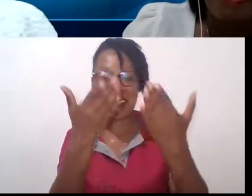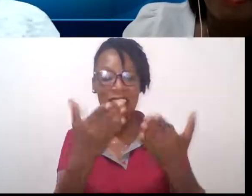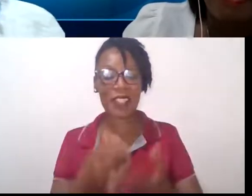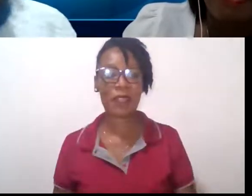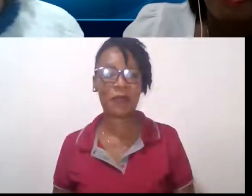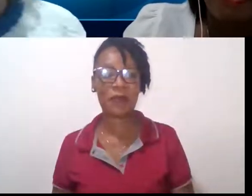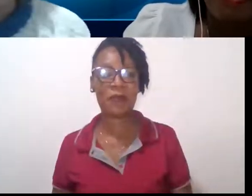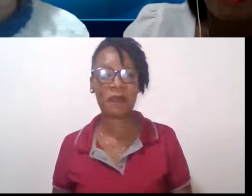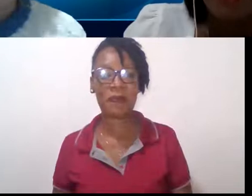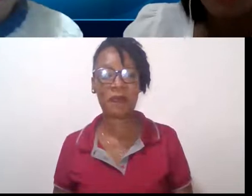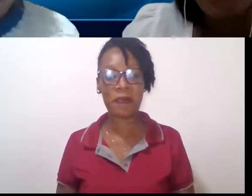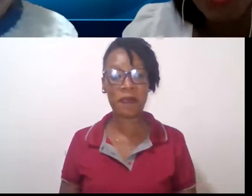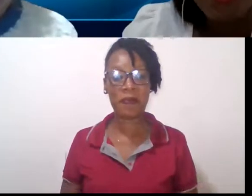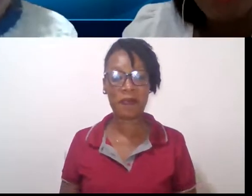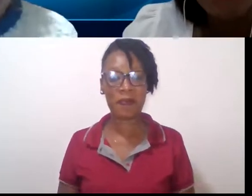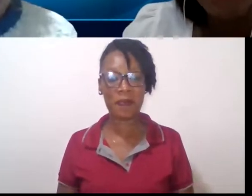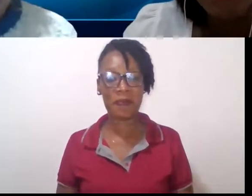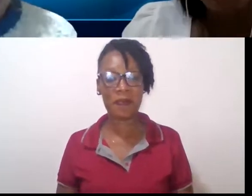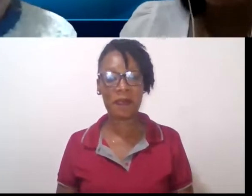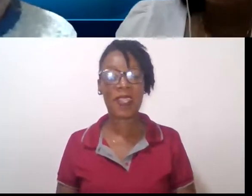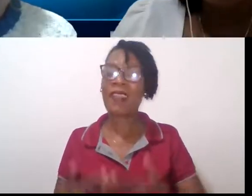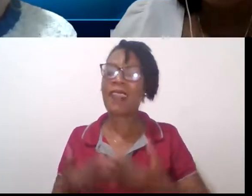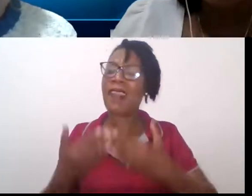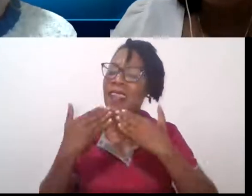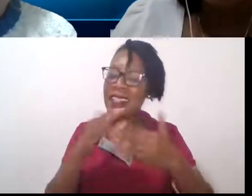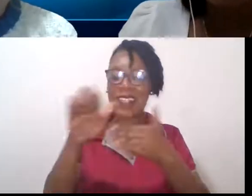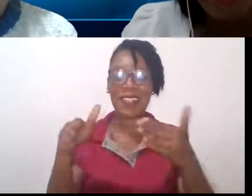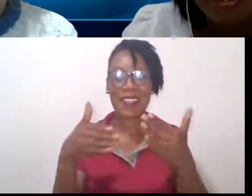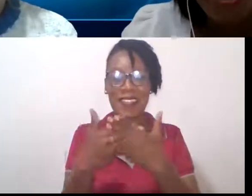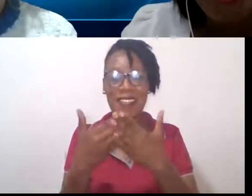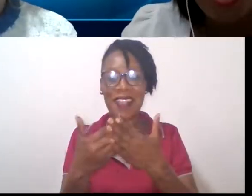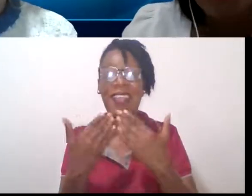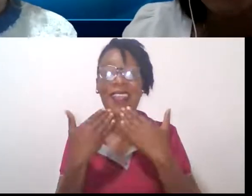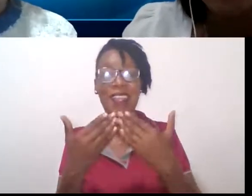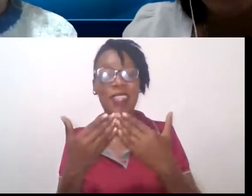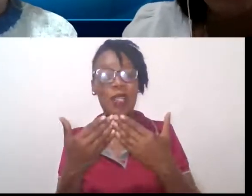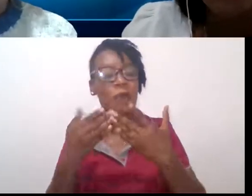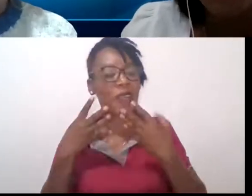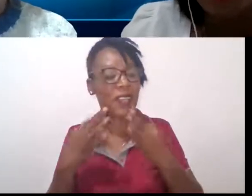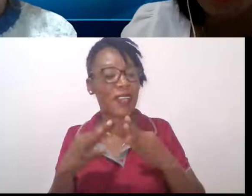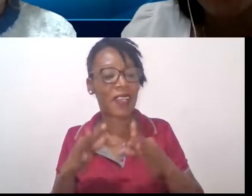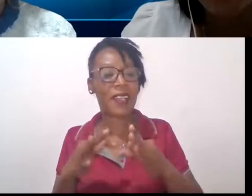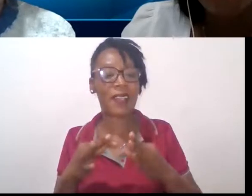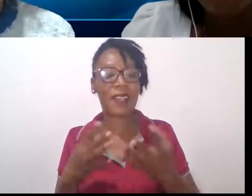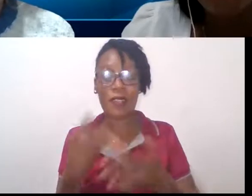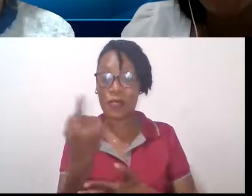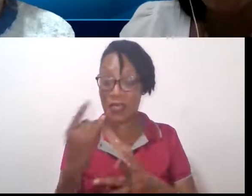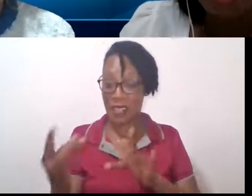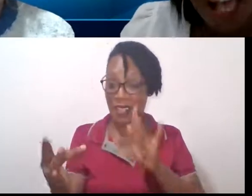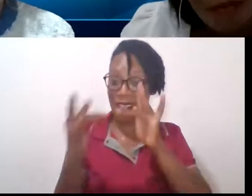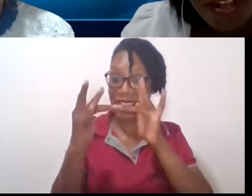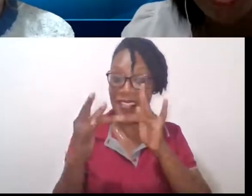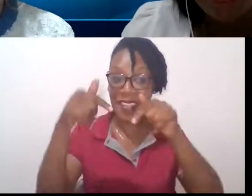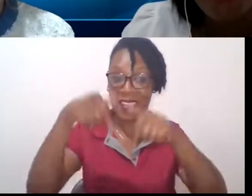estuvo acompañando. Muchas gracias a todos. Gracias por intentarlo. El hecho que ustedes estén aquí conectados quiere decir